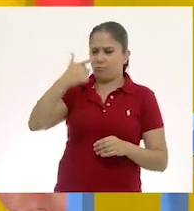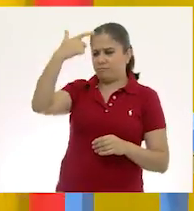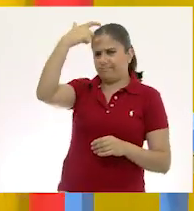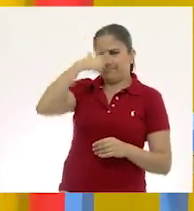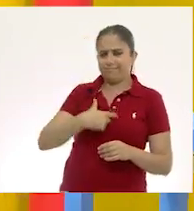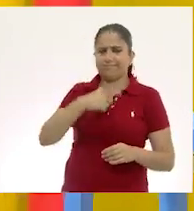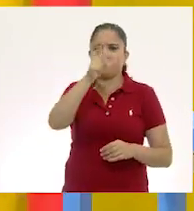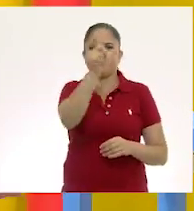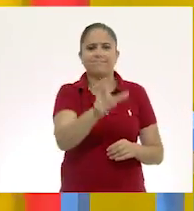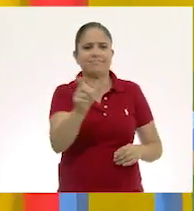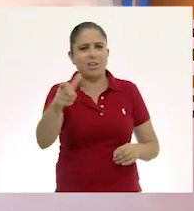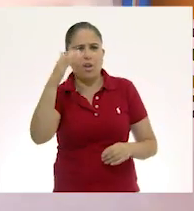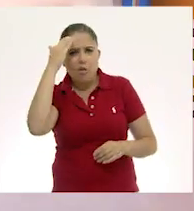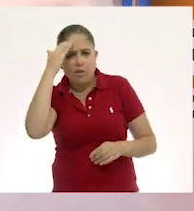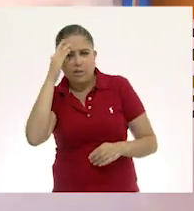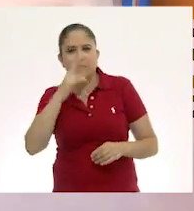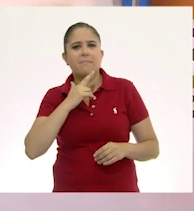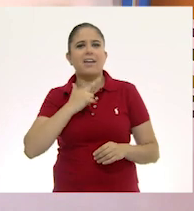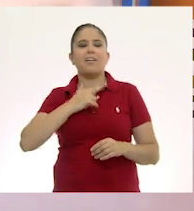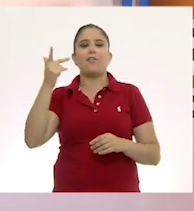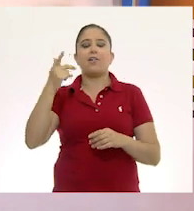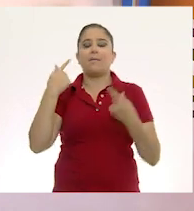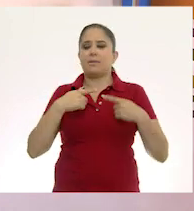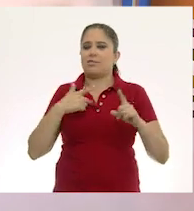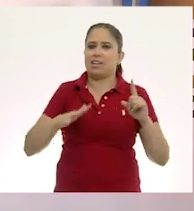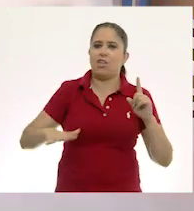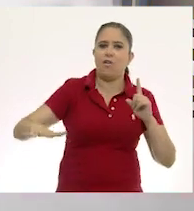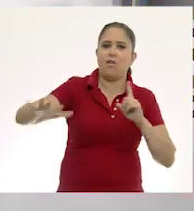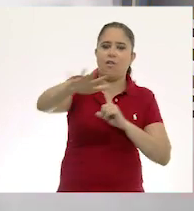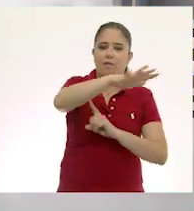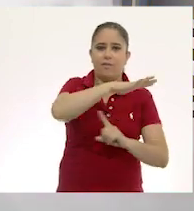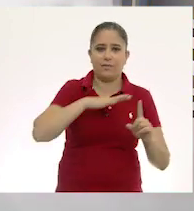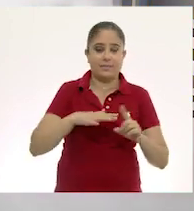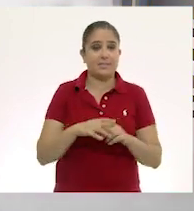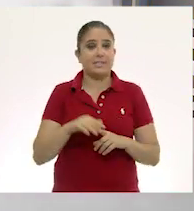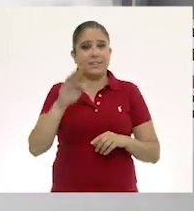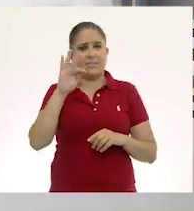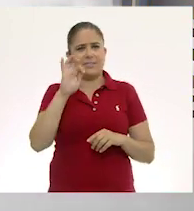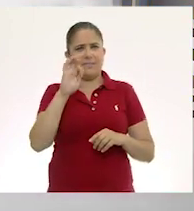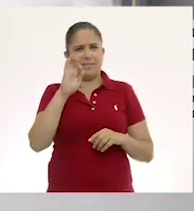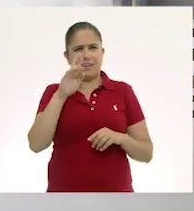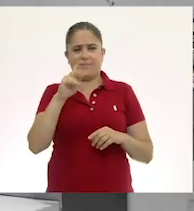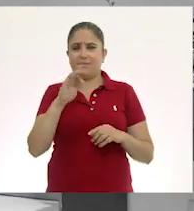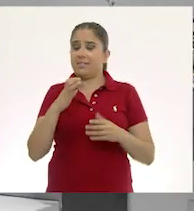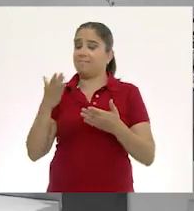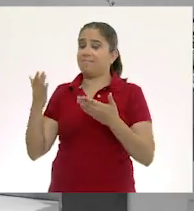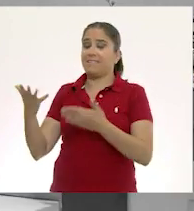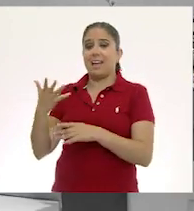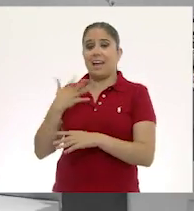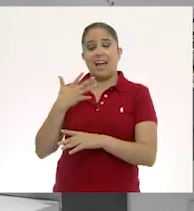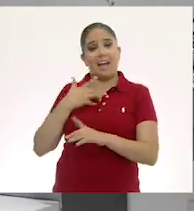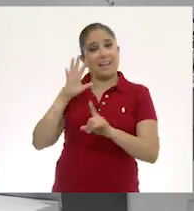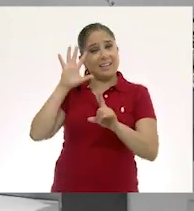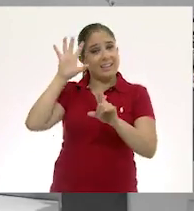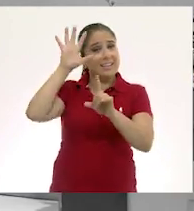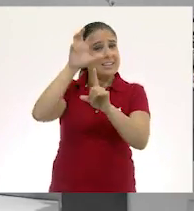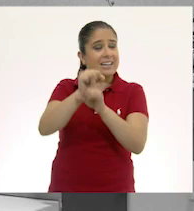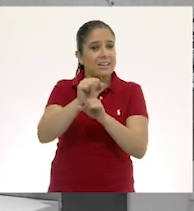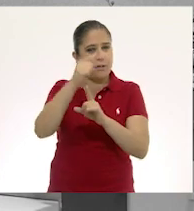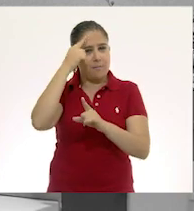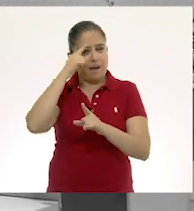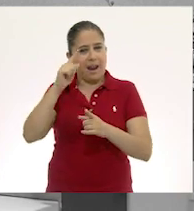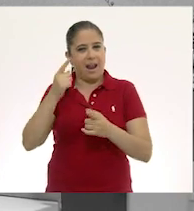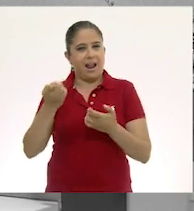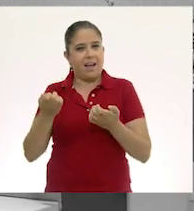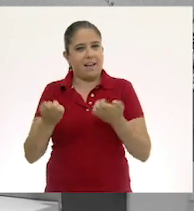nosotros mismos y además a la gente que nos rodea. Feferefe les tiene un reto para